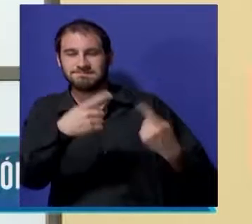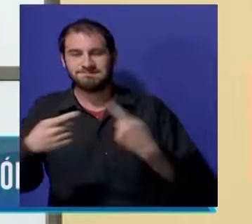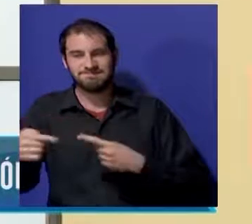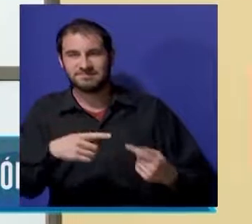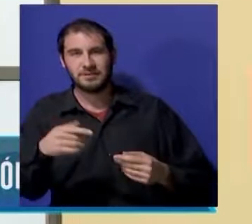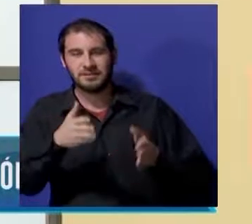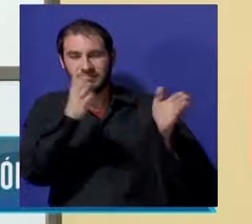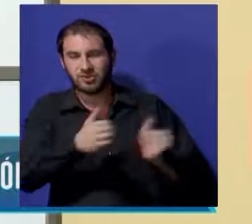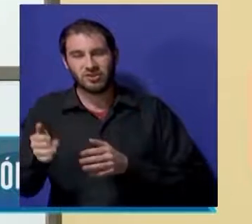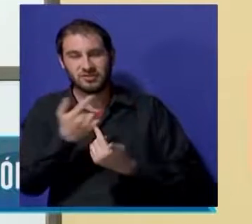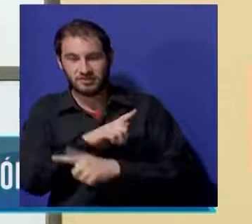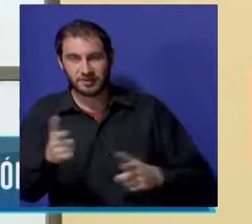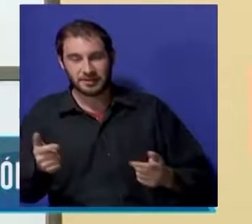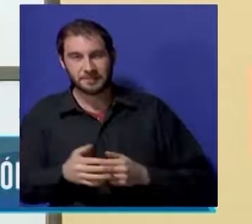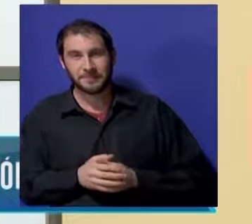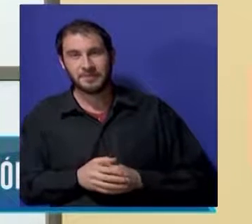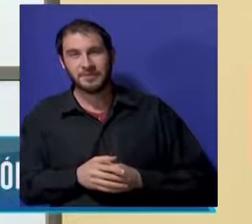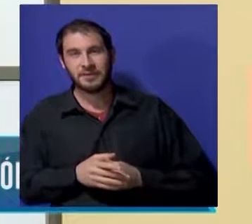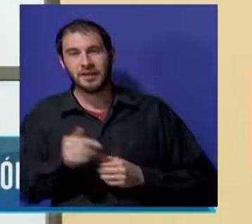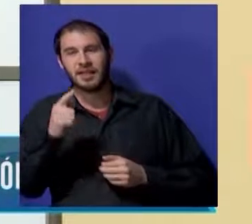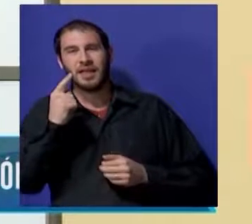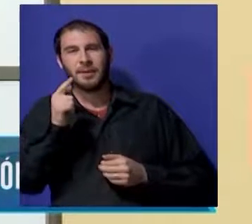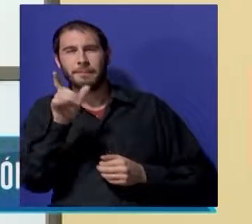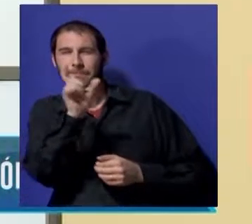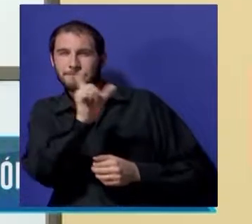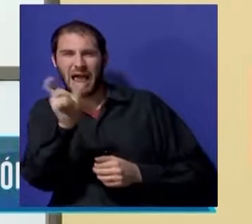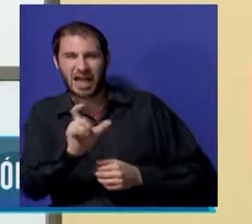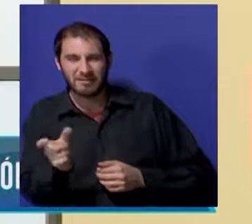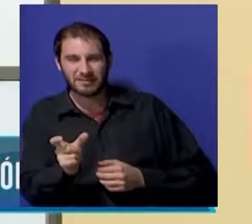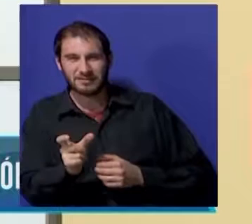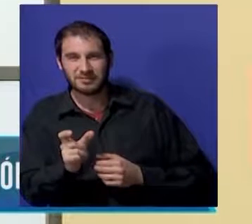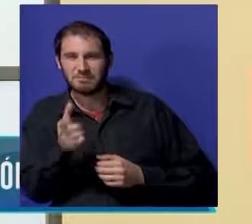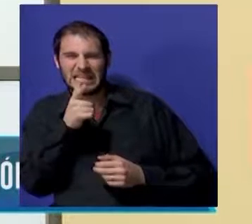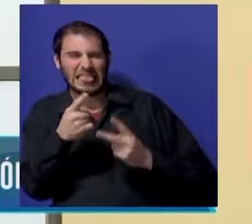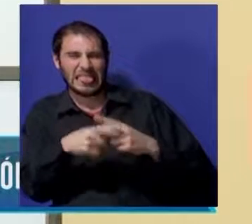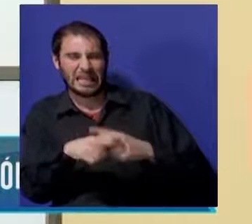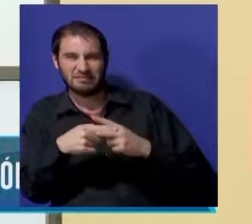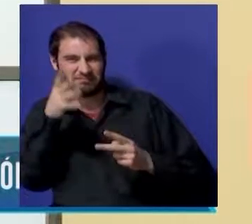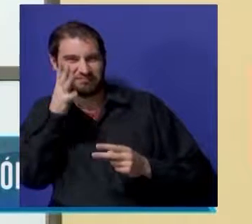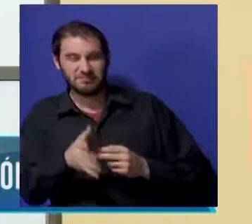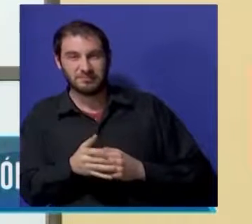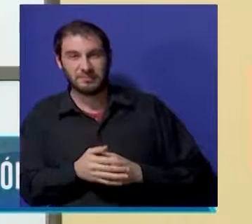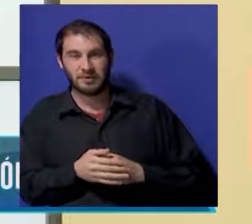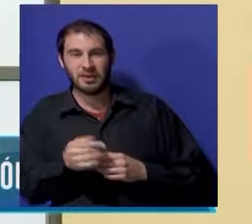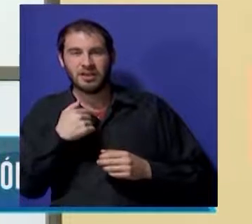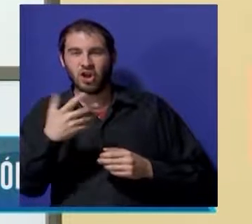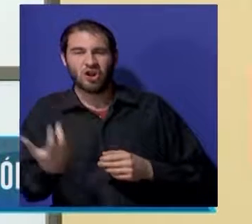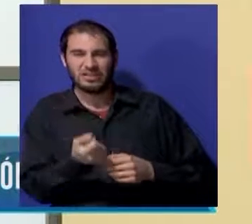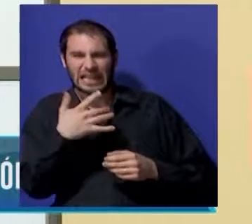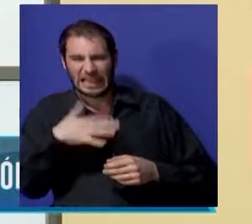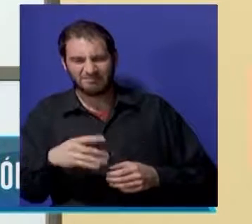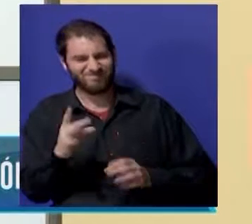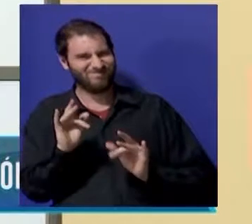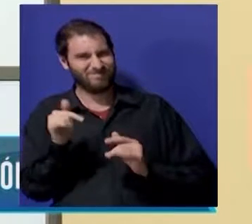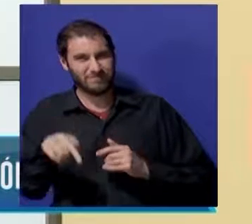poco sistematizada, tiene un lenguaje muy técnico y de muy difícil acceso. De